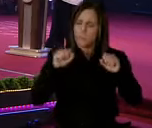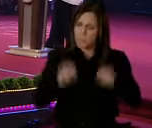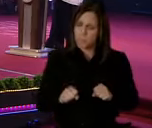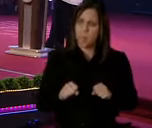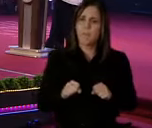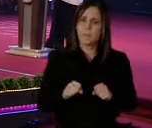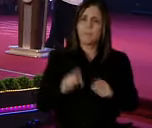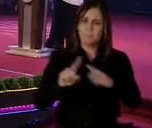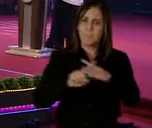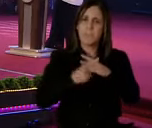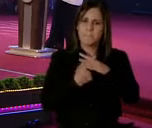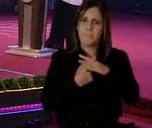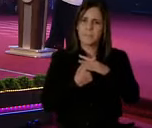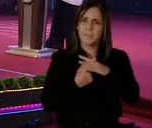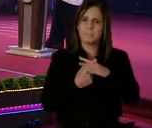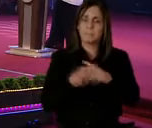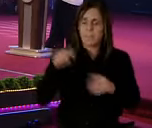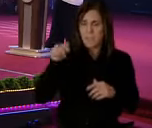escriba a